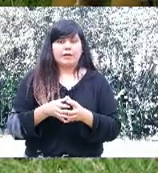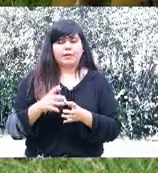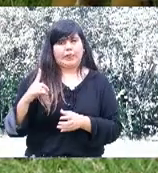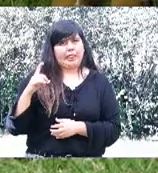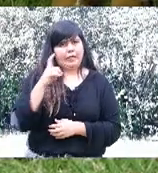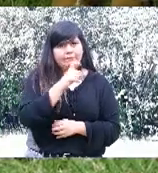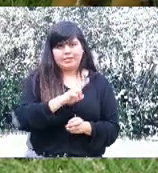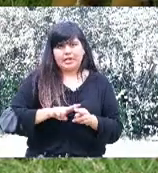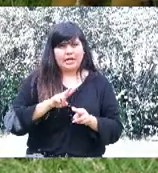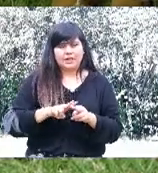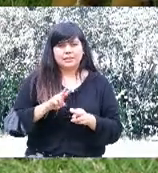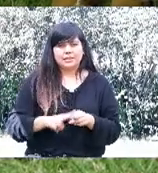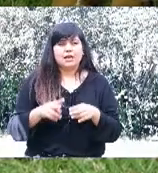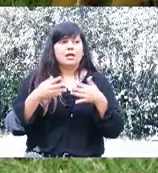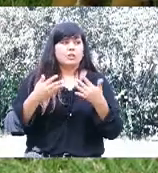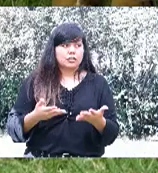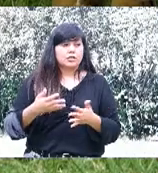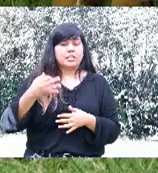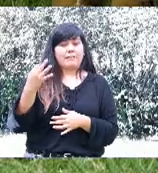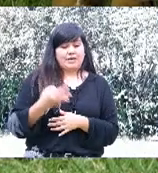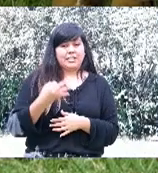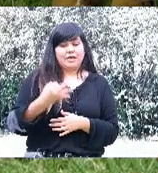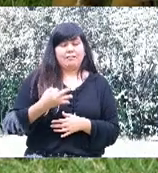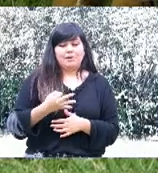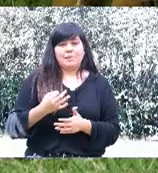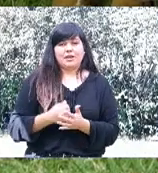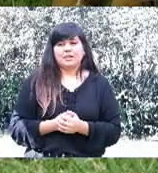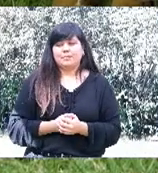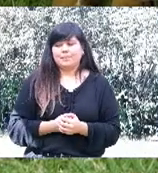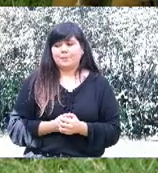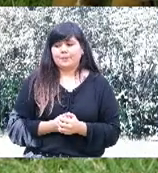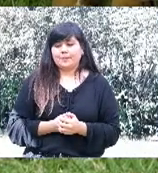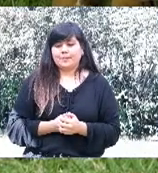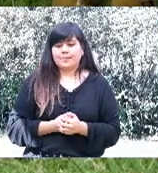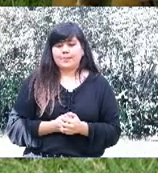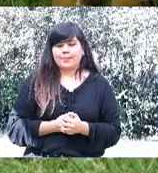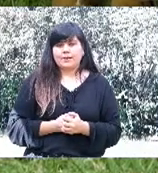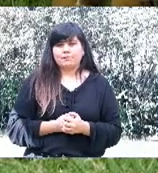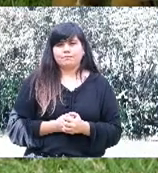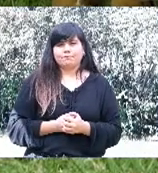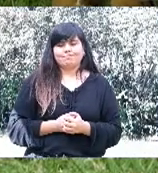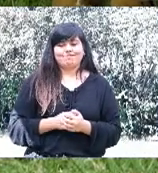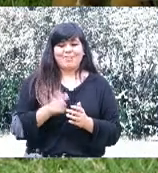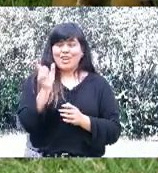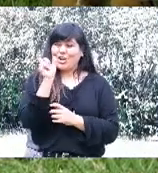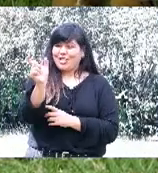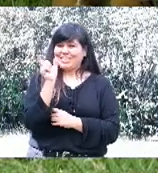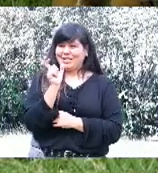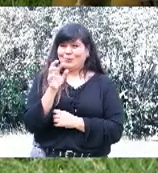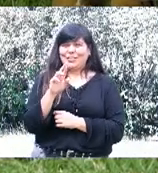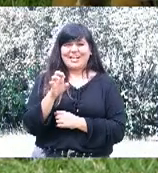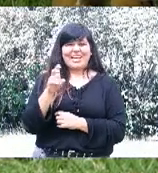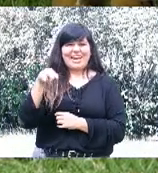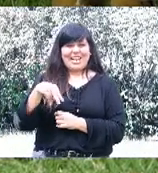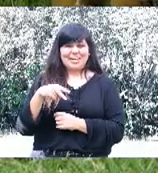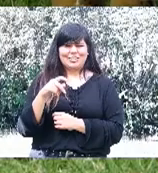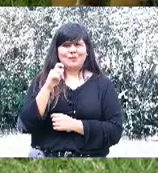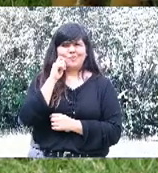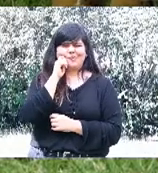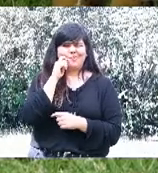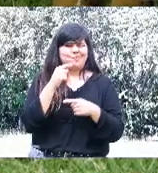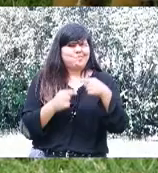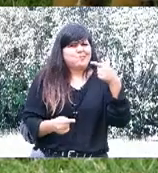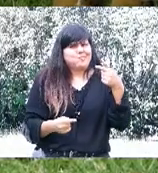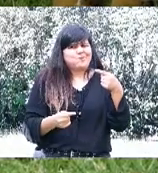entonces efectivamente e no hace mucho sentido este concepto de la regeneración de seguir Finalmente